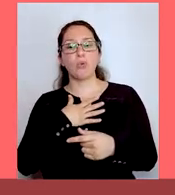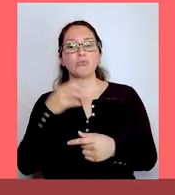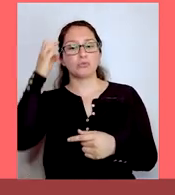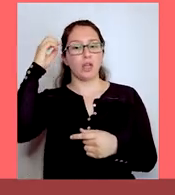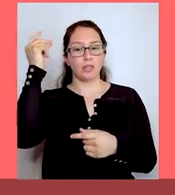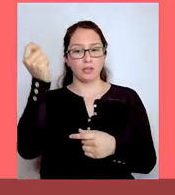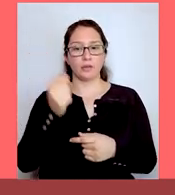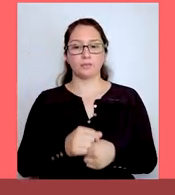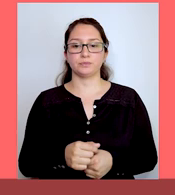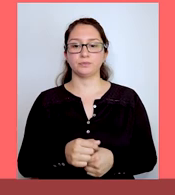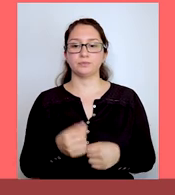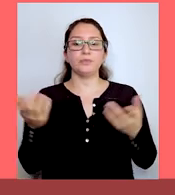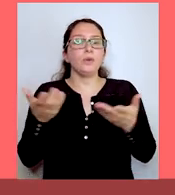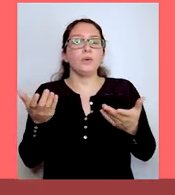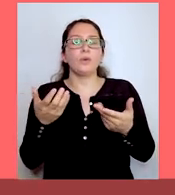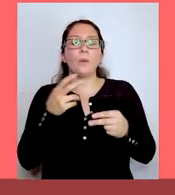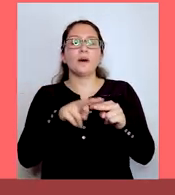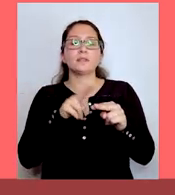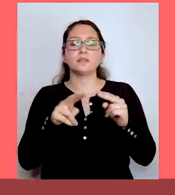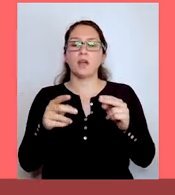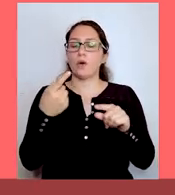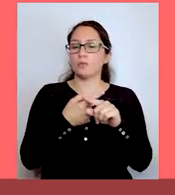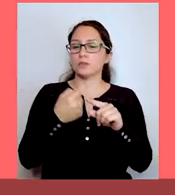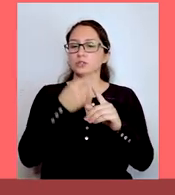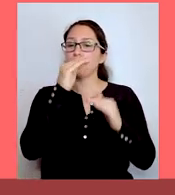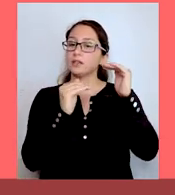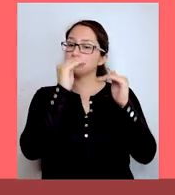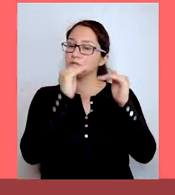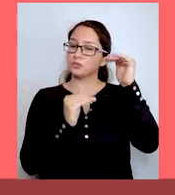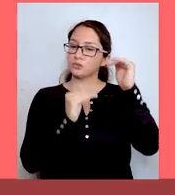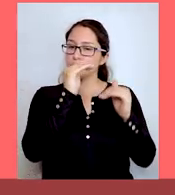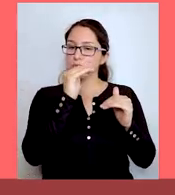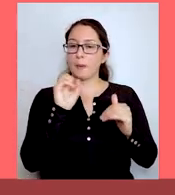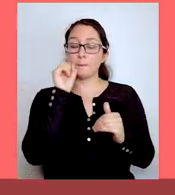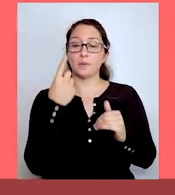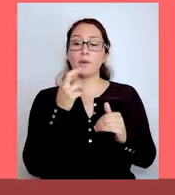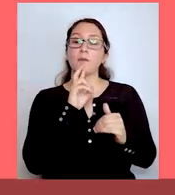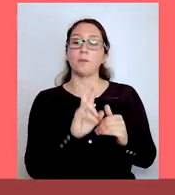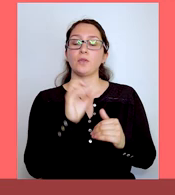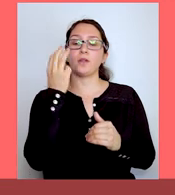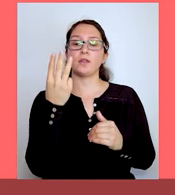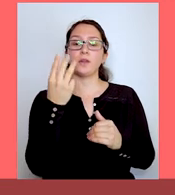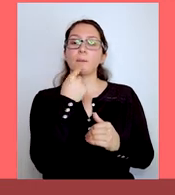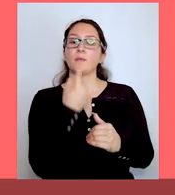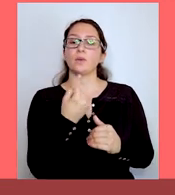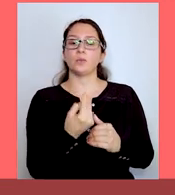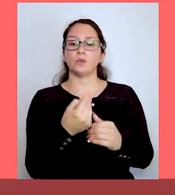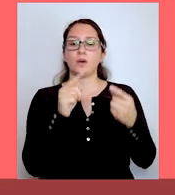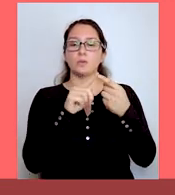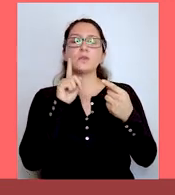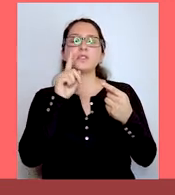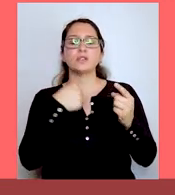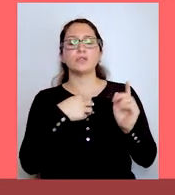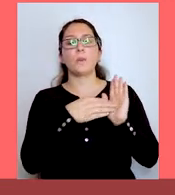tu iniciativa. Para confeccionarlo, puedes contestar estas tres preguntas. ¿A quién va dirigida mi